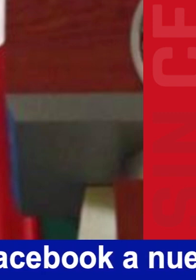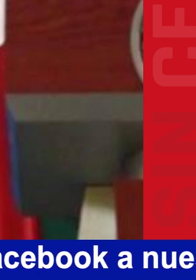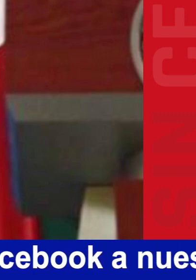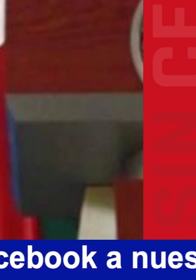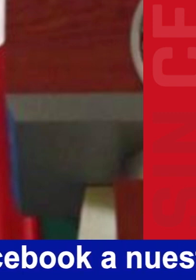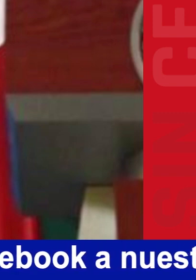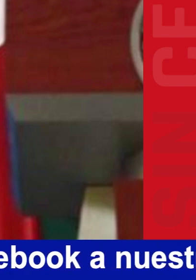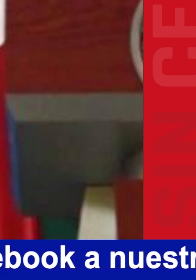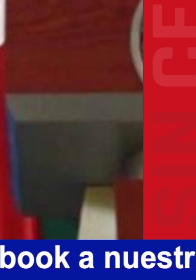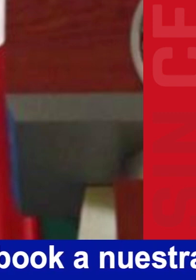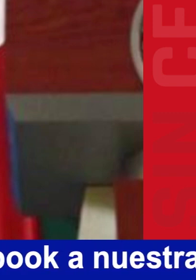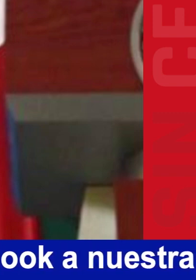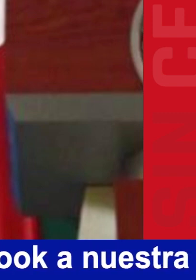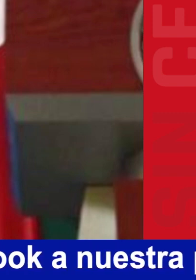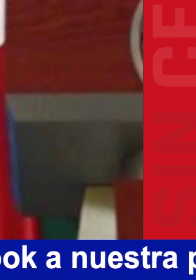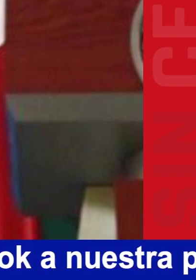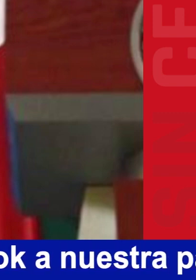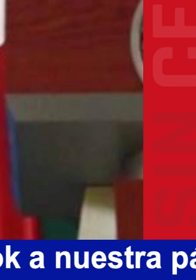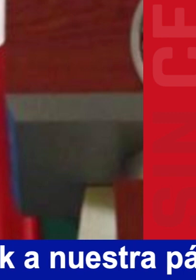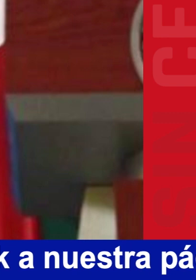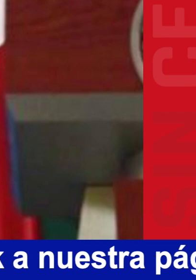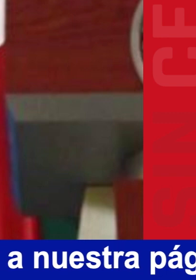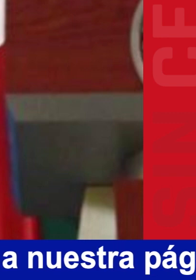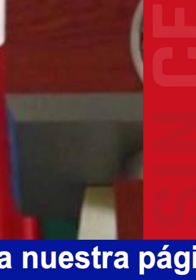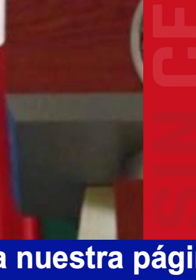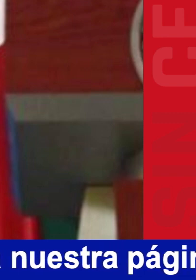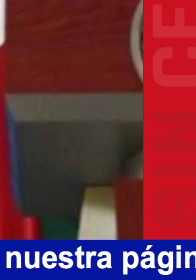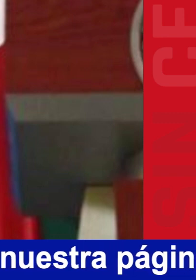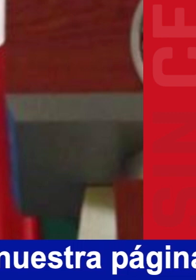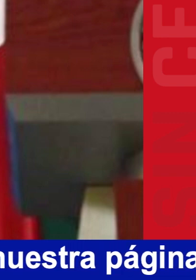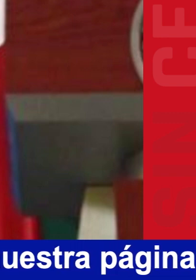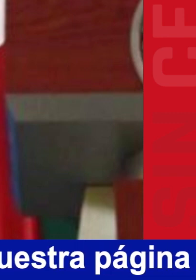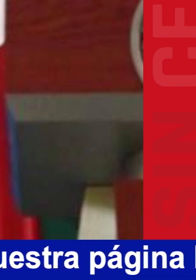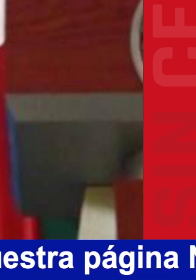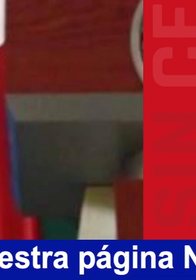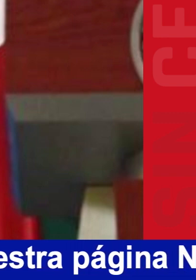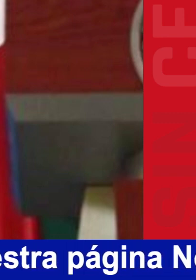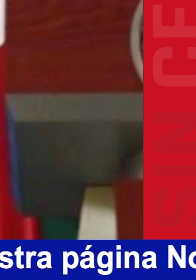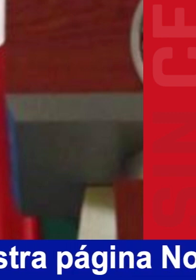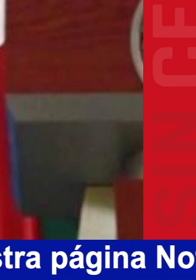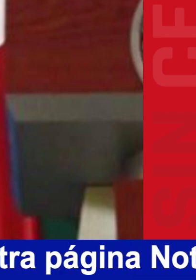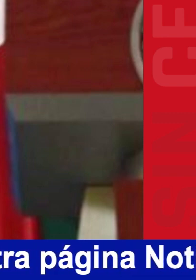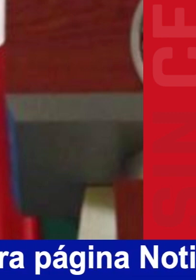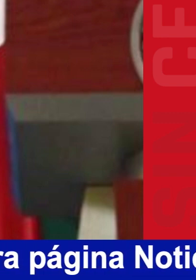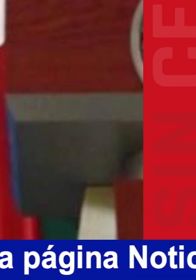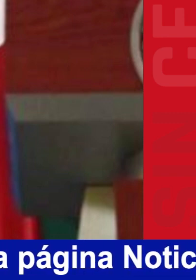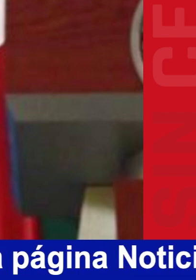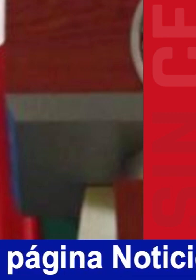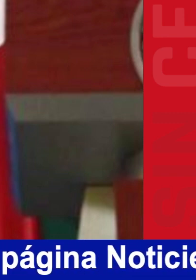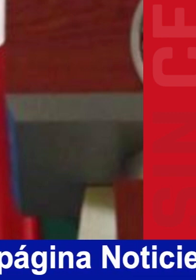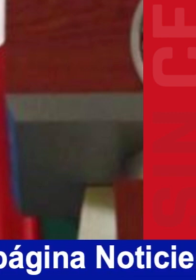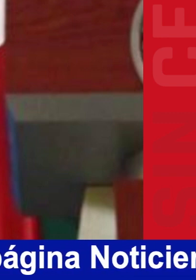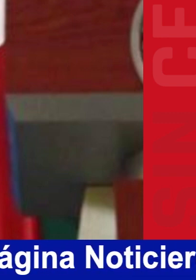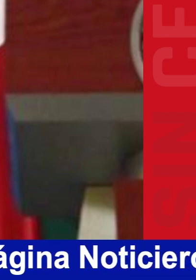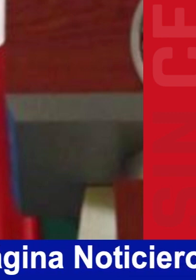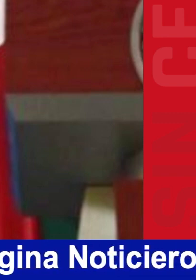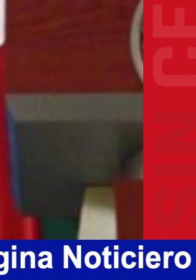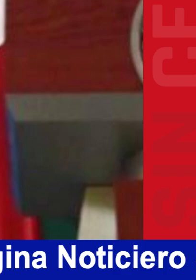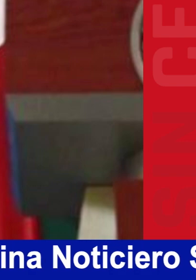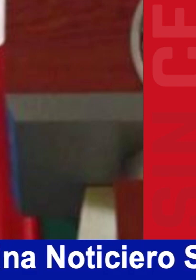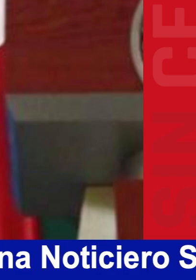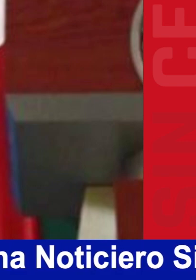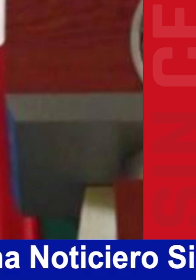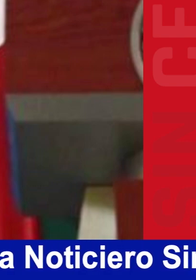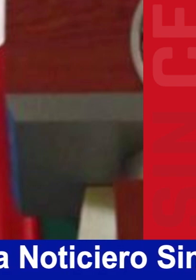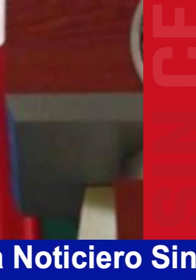más le hacen esta pregunta en la conferencia de prensa mañana el presidente de lópez obrador y la responsable de atención ciudadana leticia ramírez